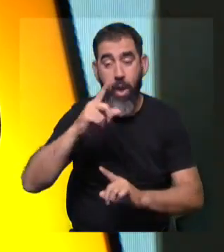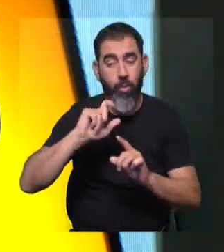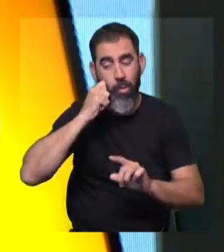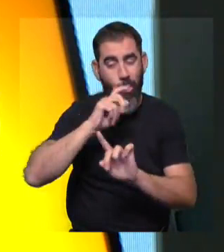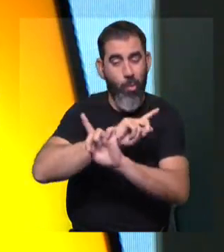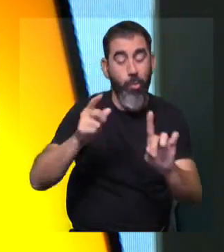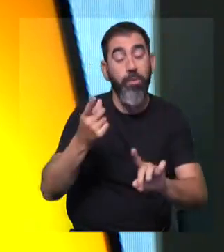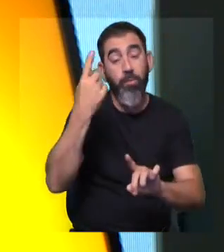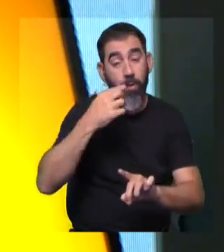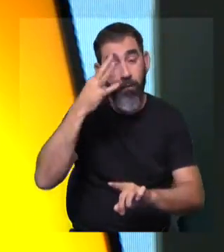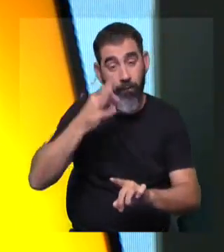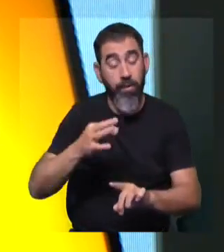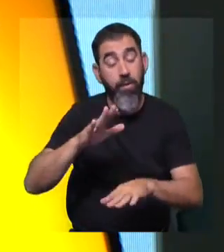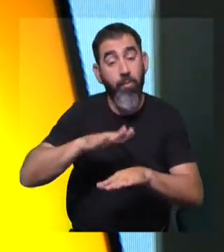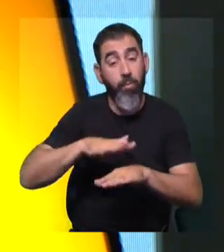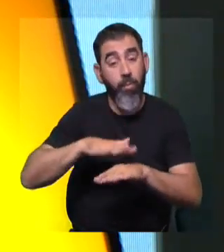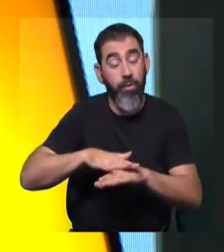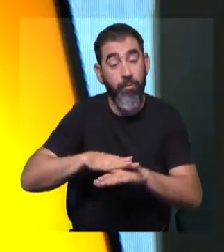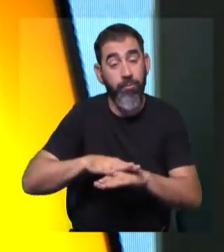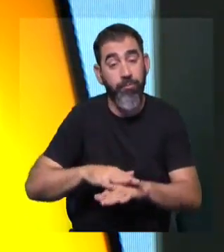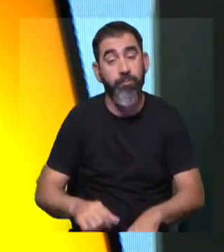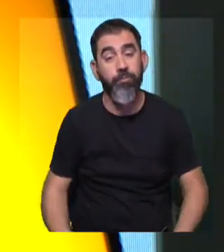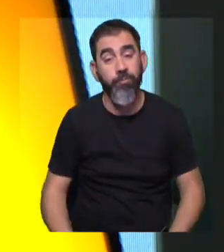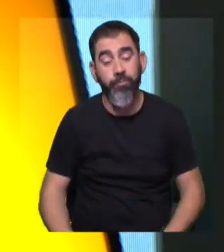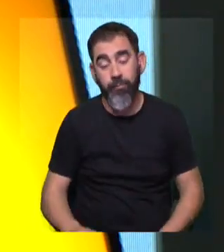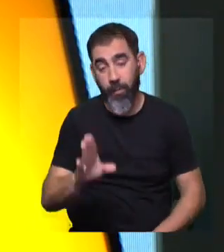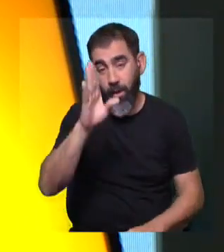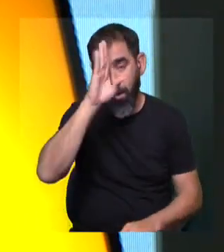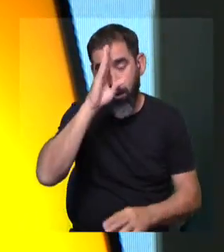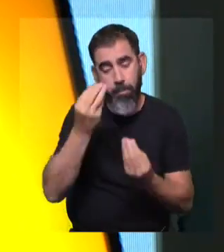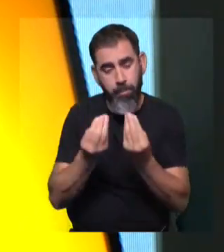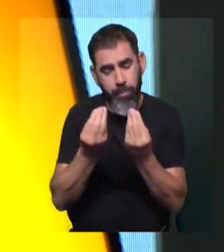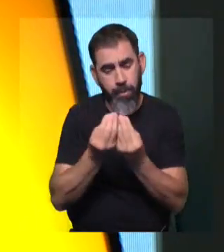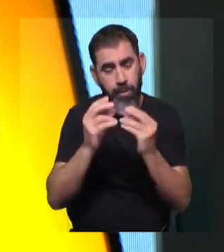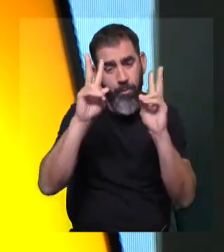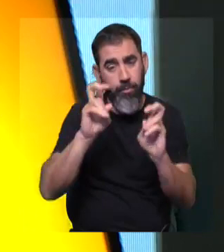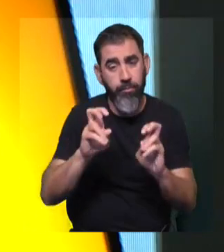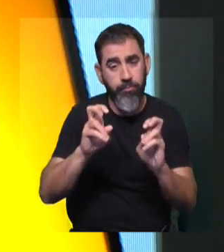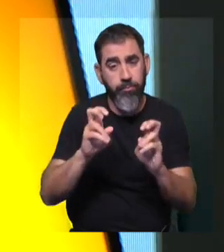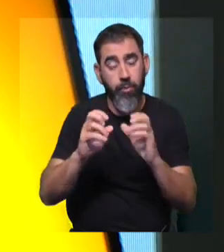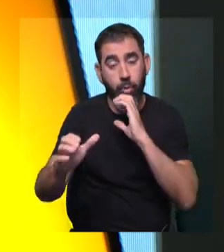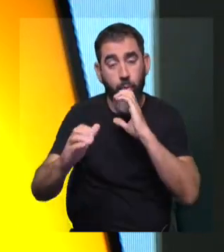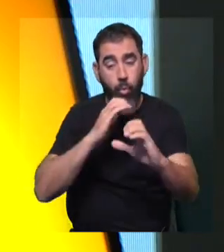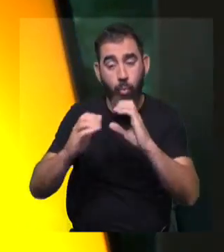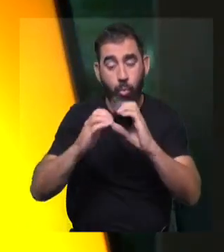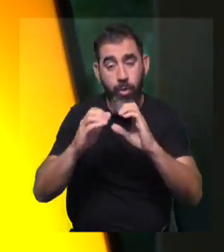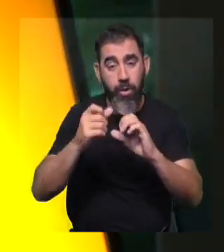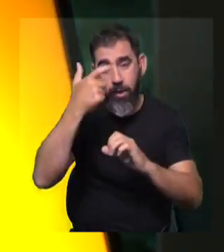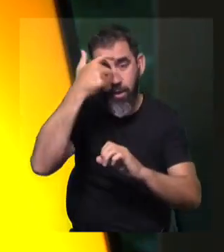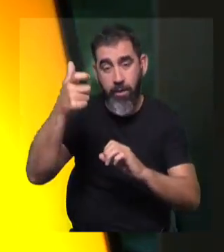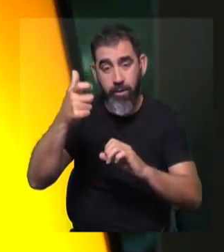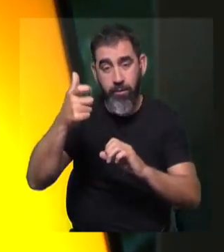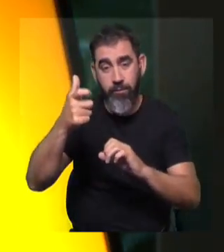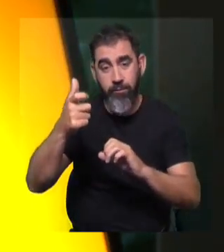pero también es cierto que fue una época, primero, en la que aprendimos mucho sobre lo que tiene que ver con comunicar ciencia. Para nosotros era un